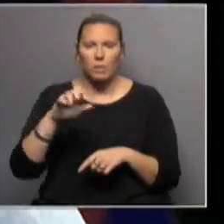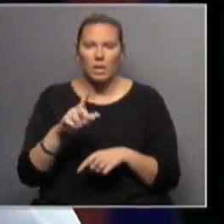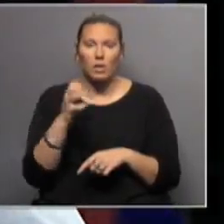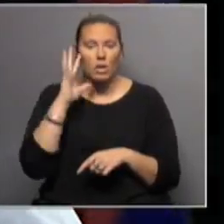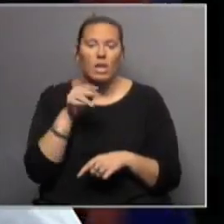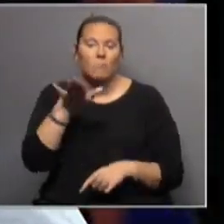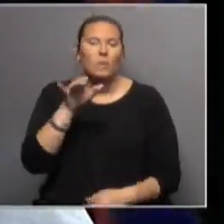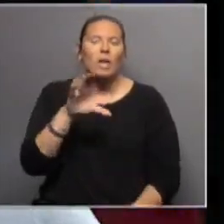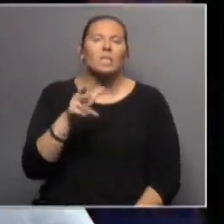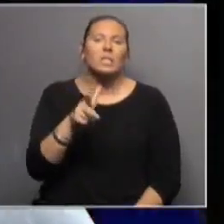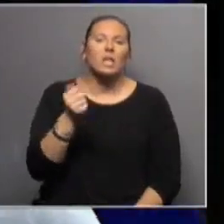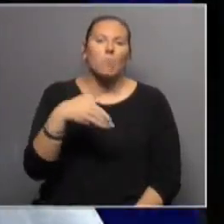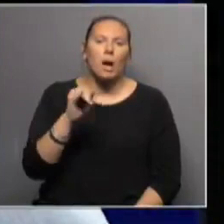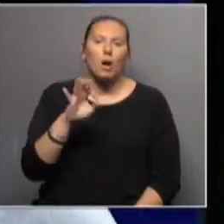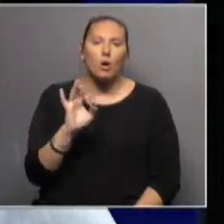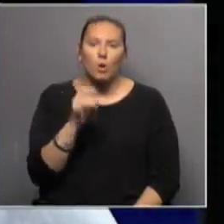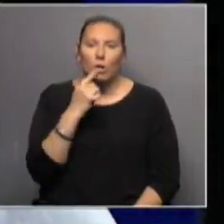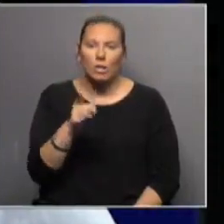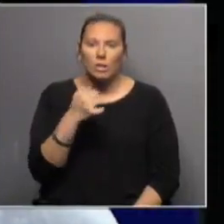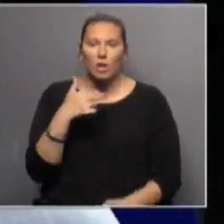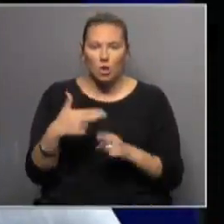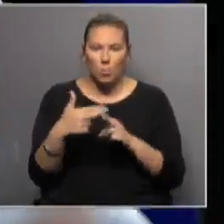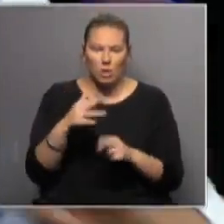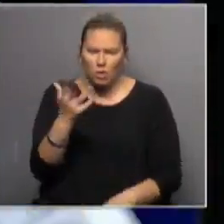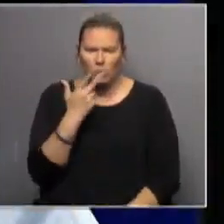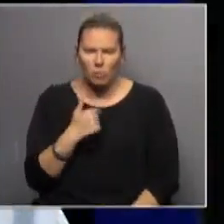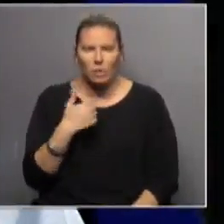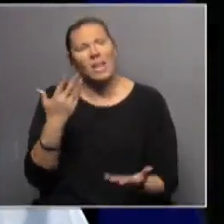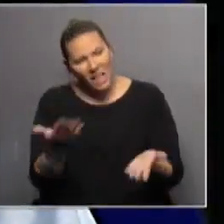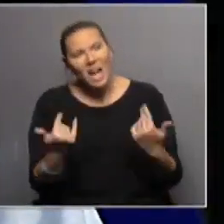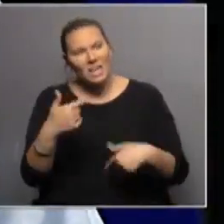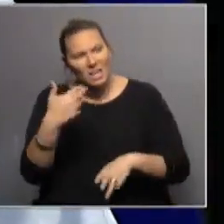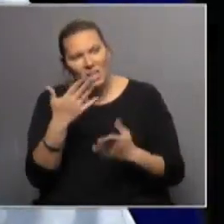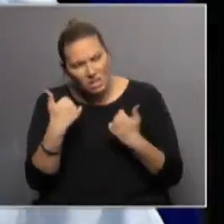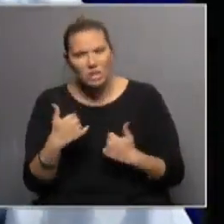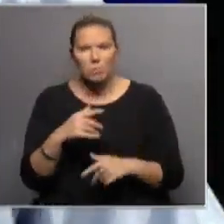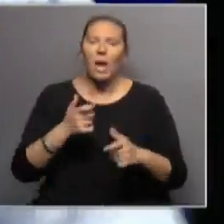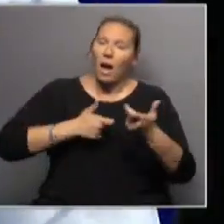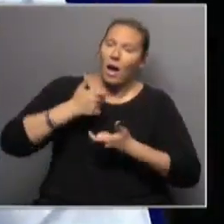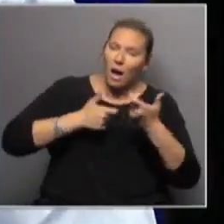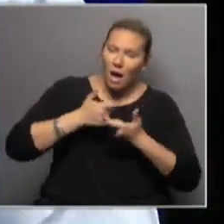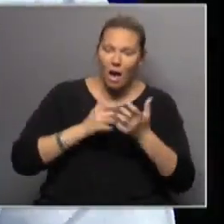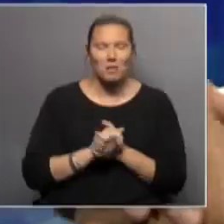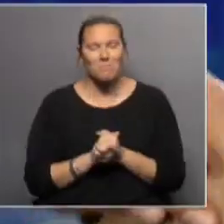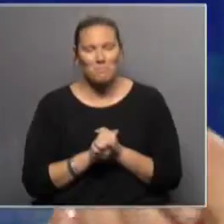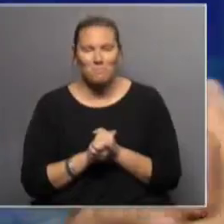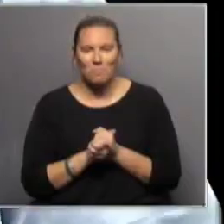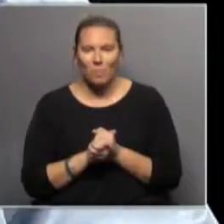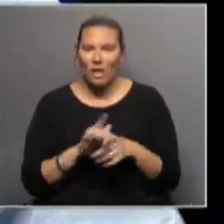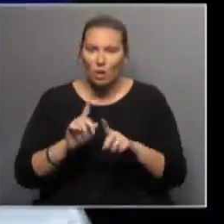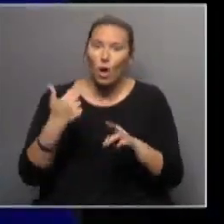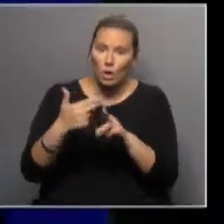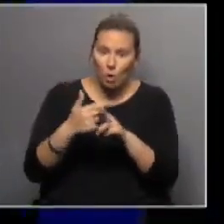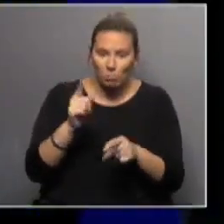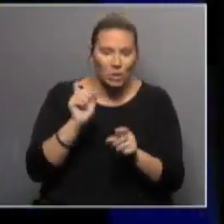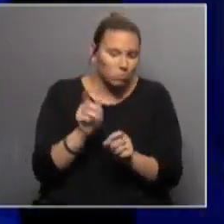creo. Tenemos nombre. ¿Cuál? No te va a gustar. Dale, decímelo. Qué buenísima, ¿eh? No, no, que el nombre